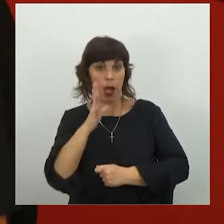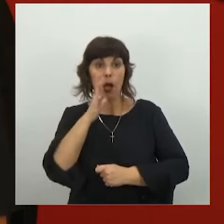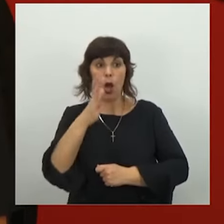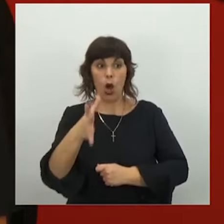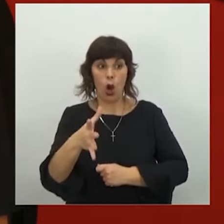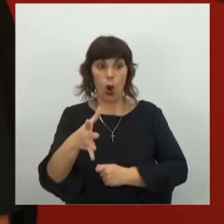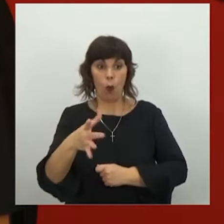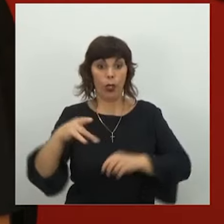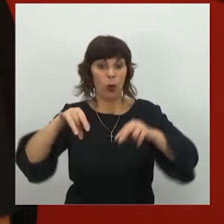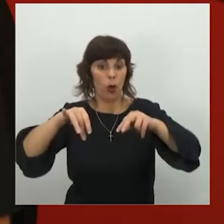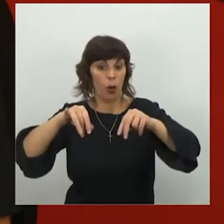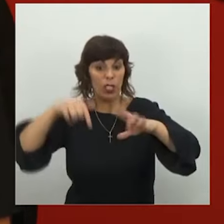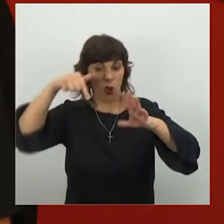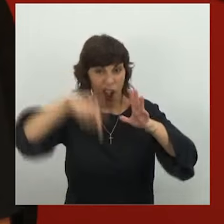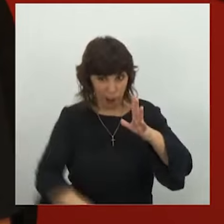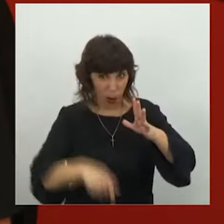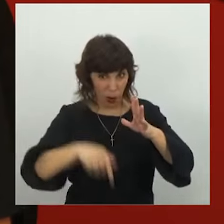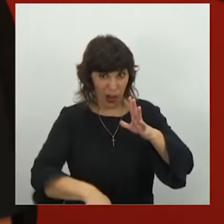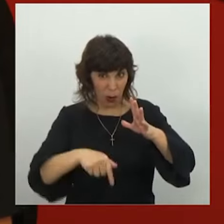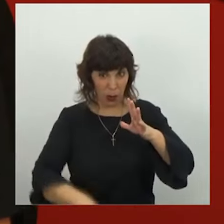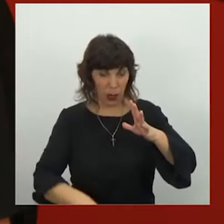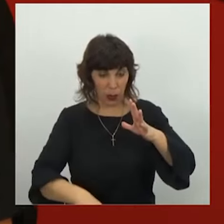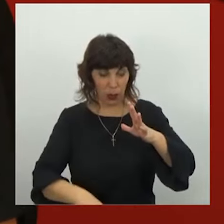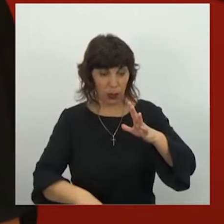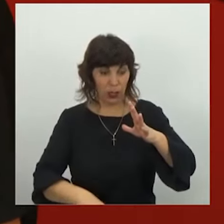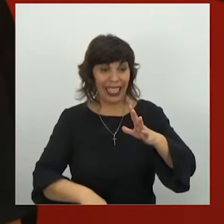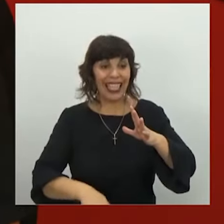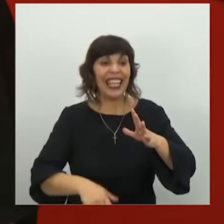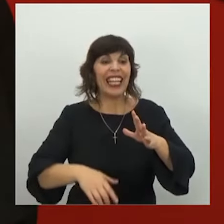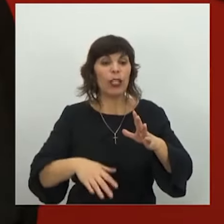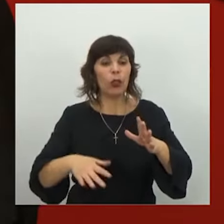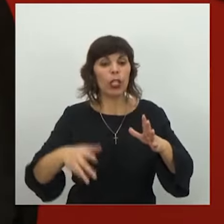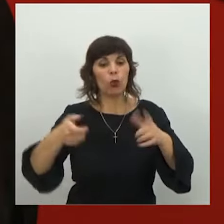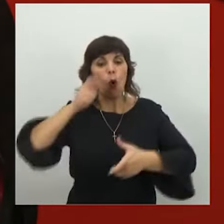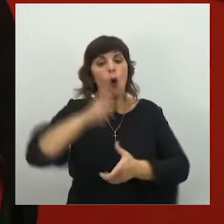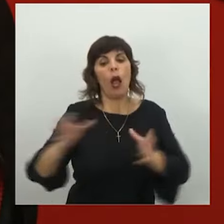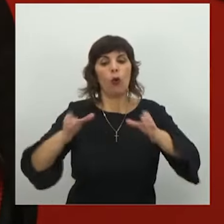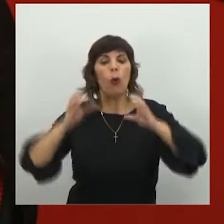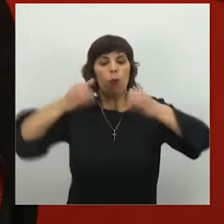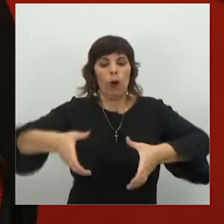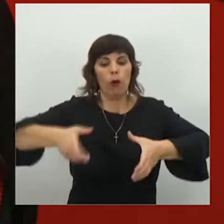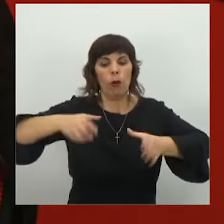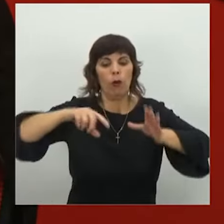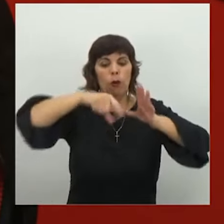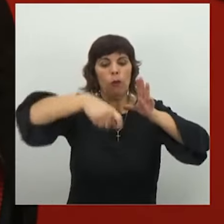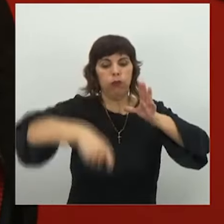propio peso, baja para abajo y se junta abajo en el pozo.